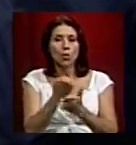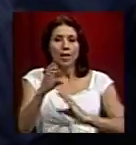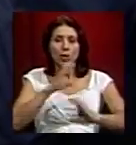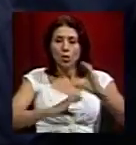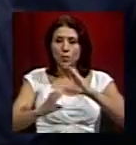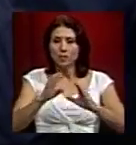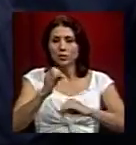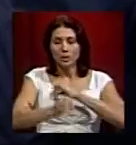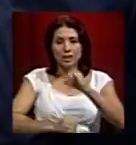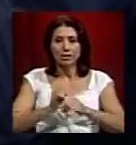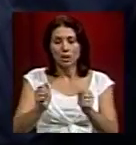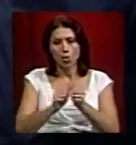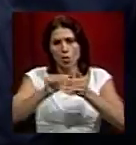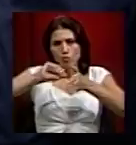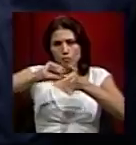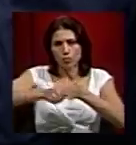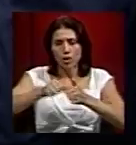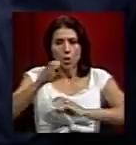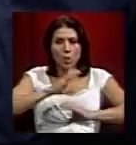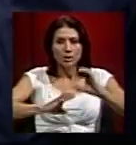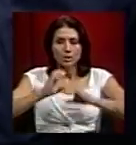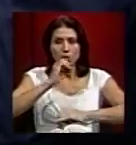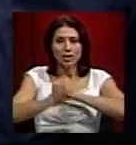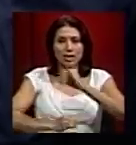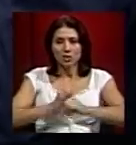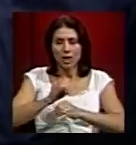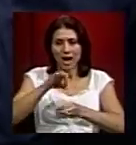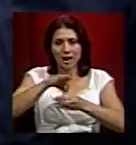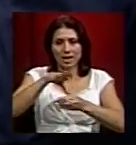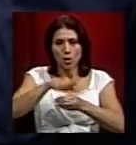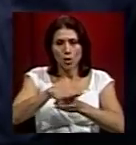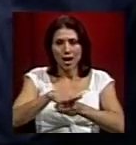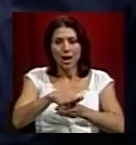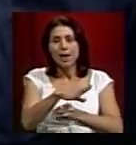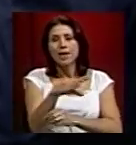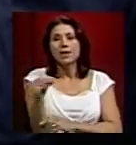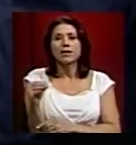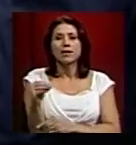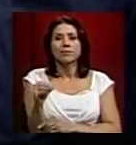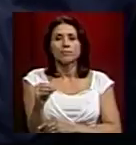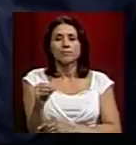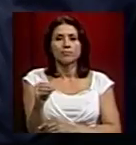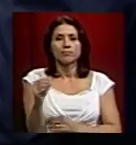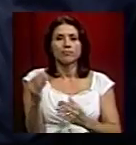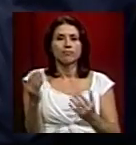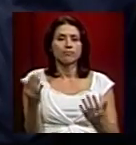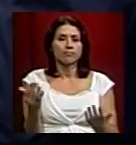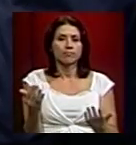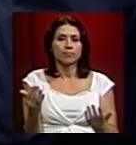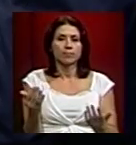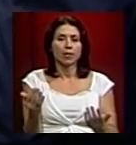internacional, sobre todo con un énfasis muy fuerte en comercio internacional agrícola. Y